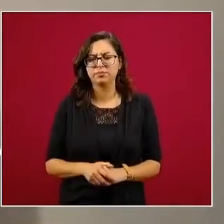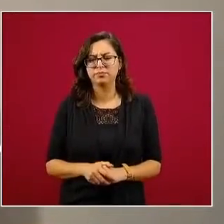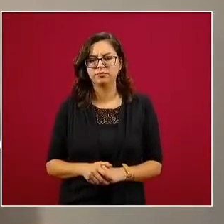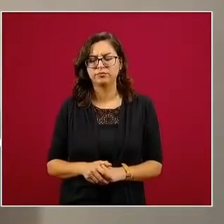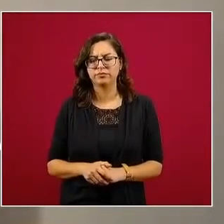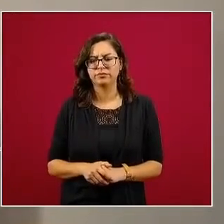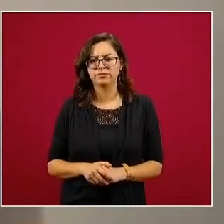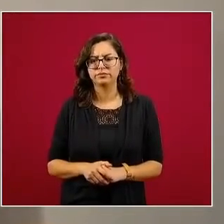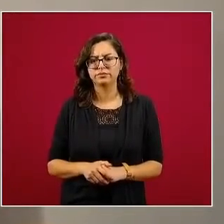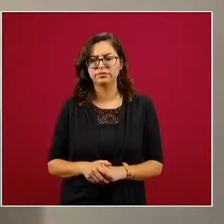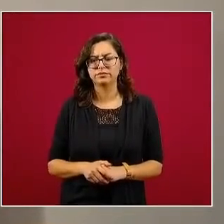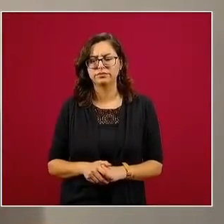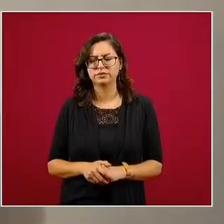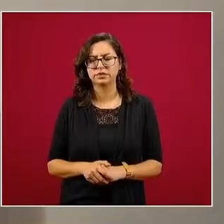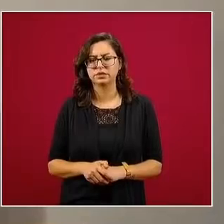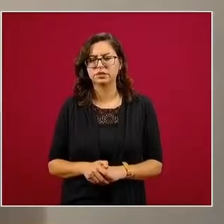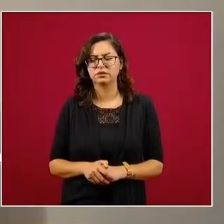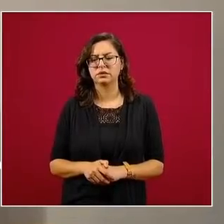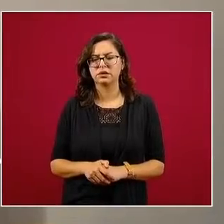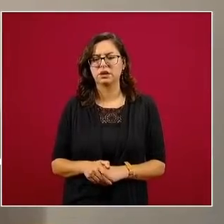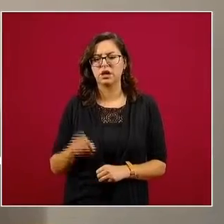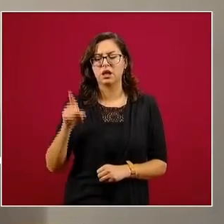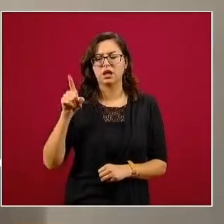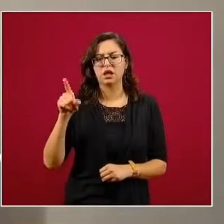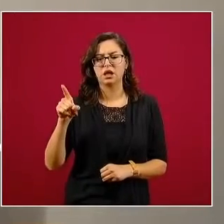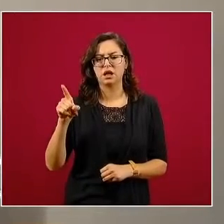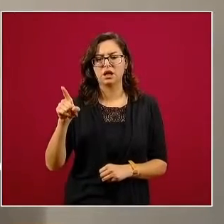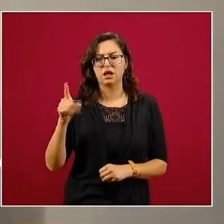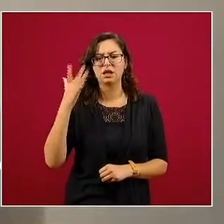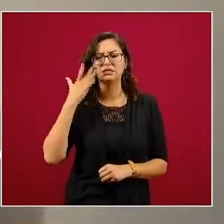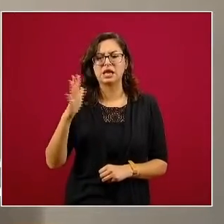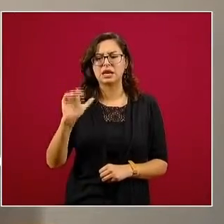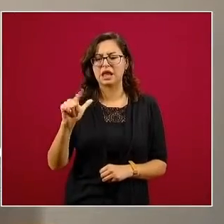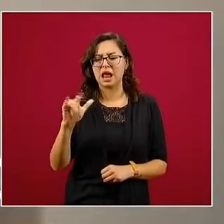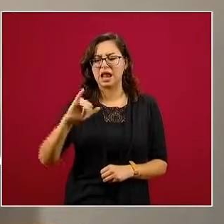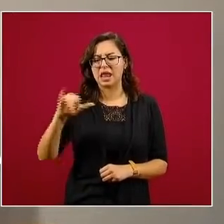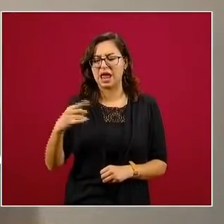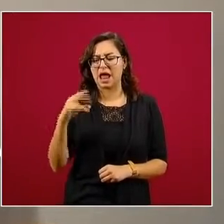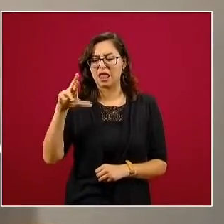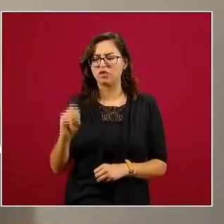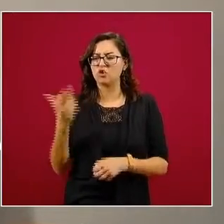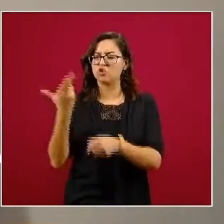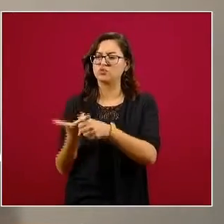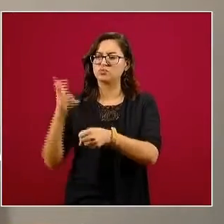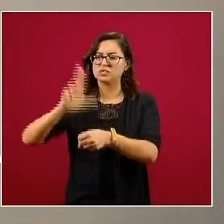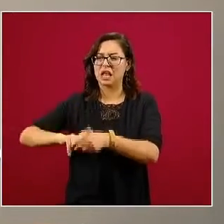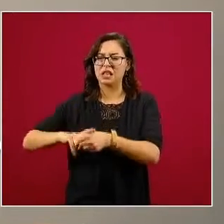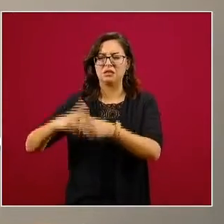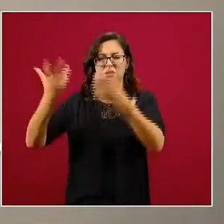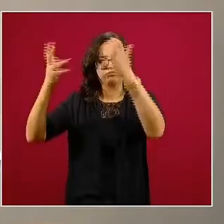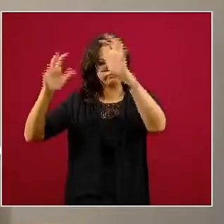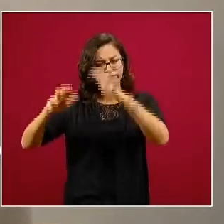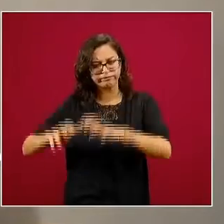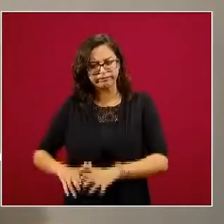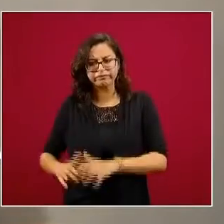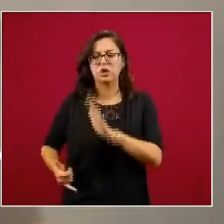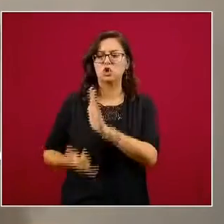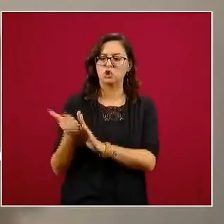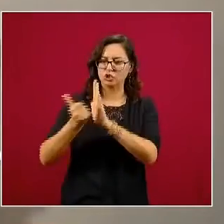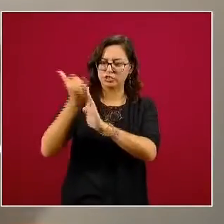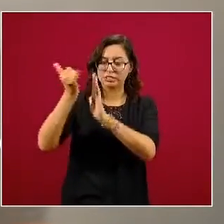un contrato por tiempo determinado, notas de mérito y bueno, un número muy importante de